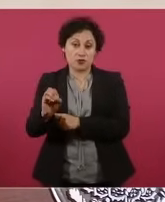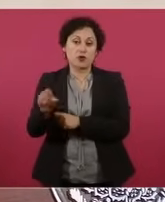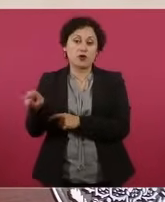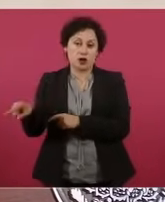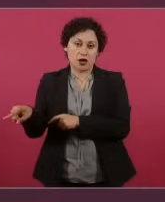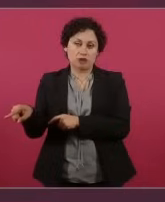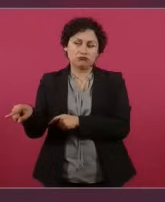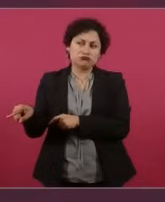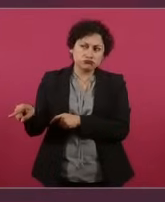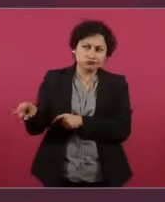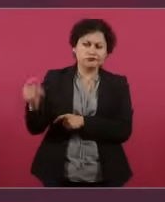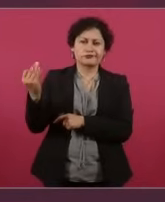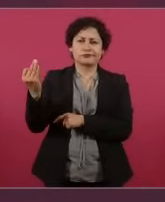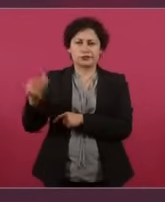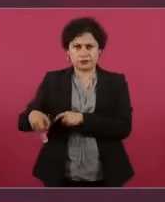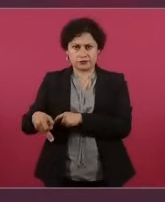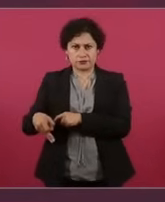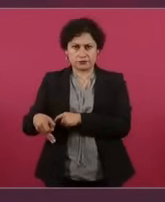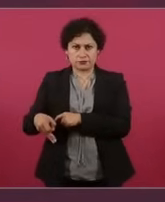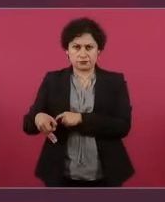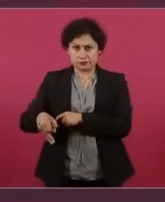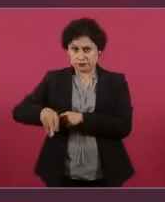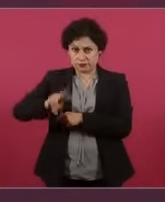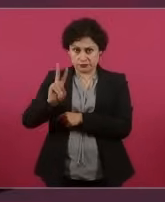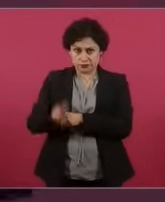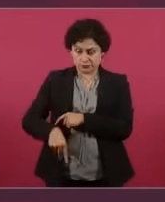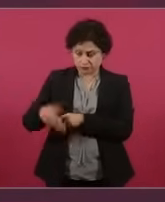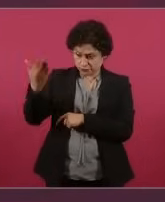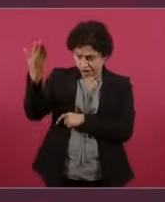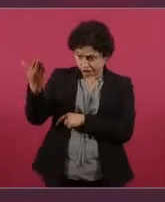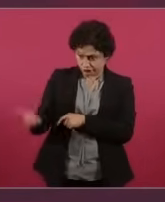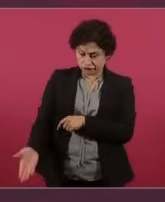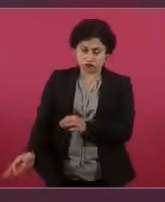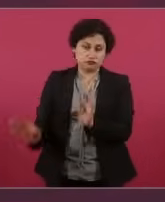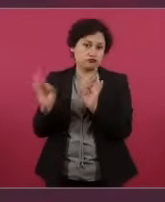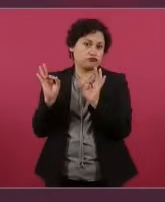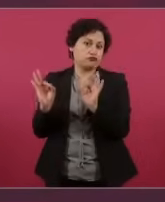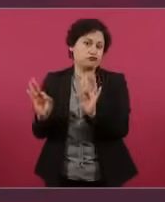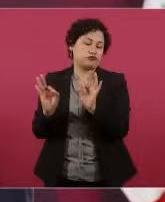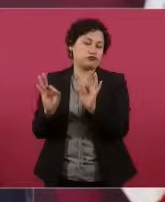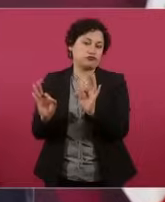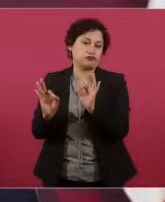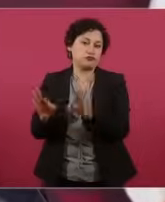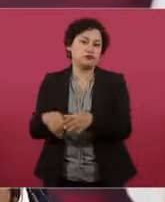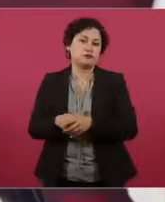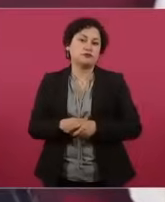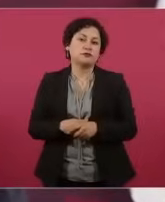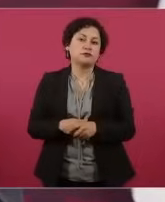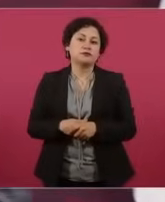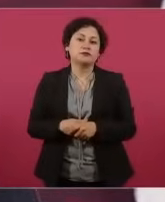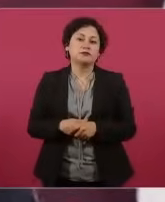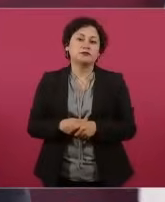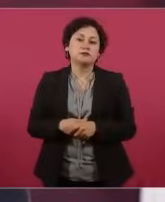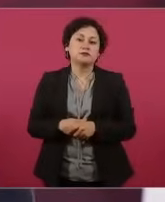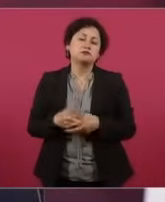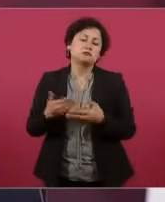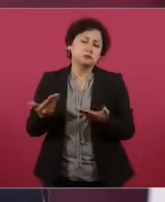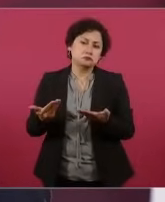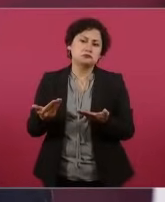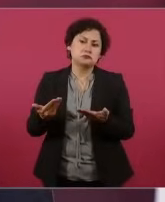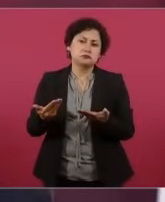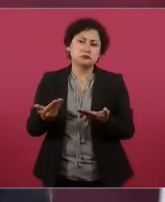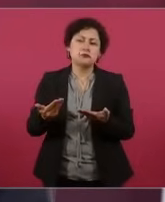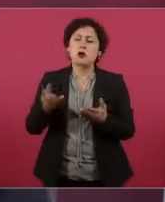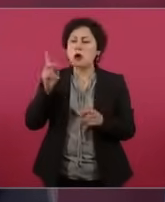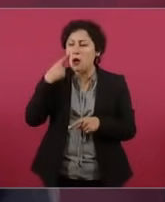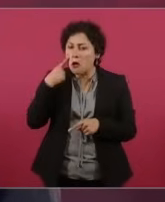aceptó, se portó muy bien y se echaron a andar las